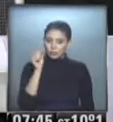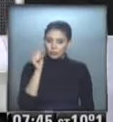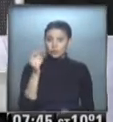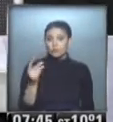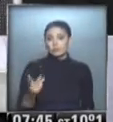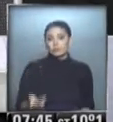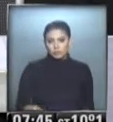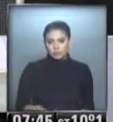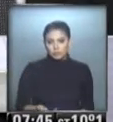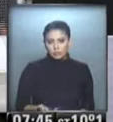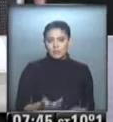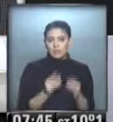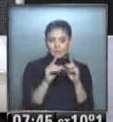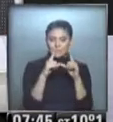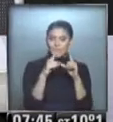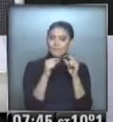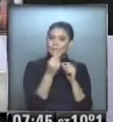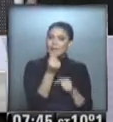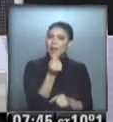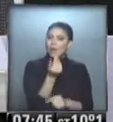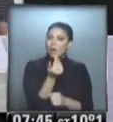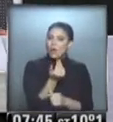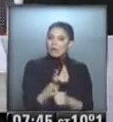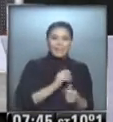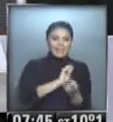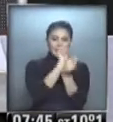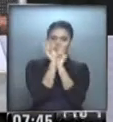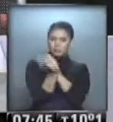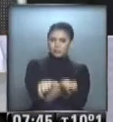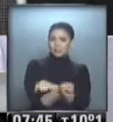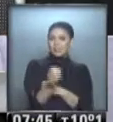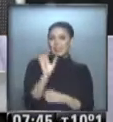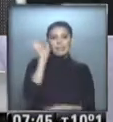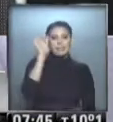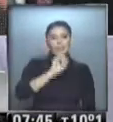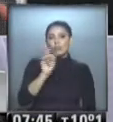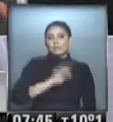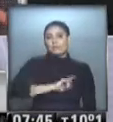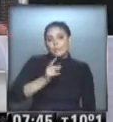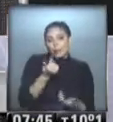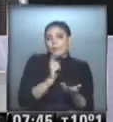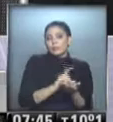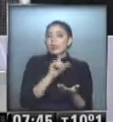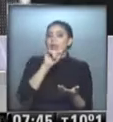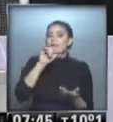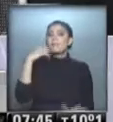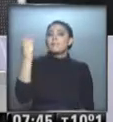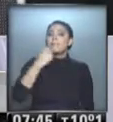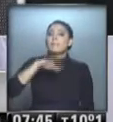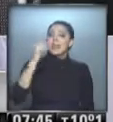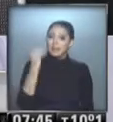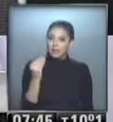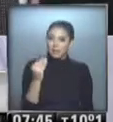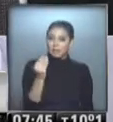valores que modifiquen enormemente la proyección ni mucho menos el presupuesto importa mucho más el